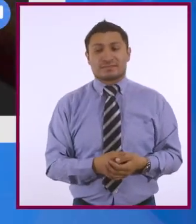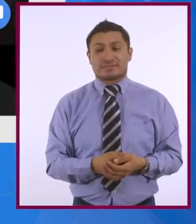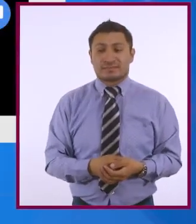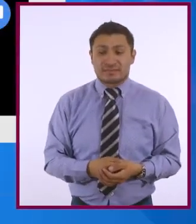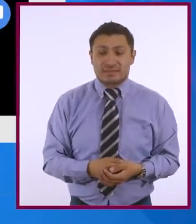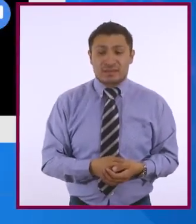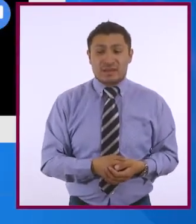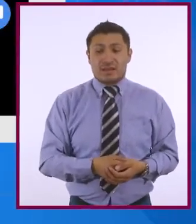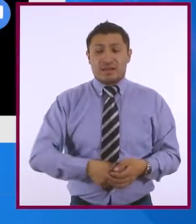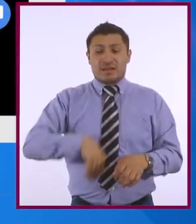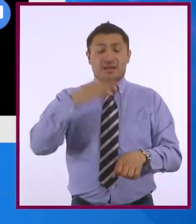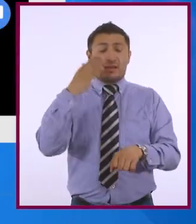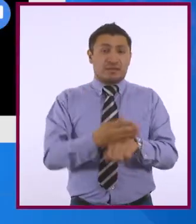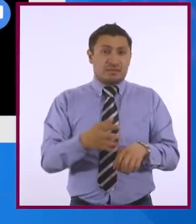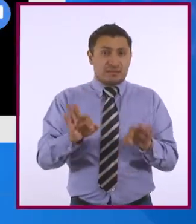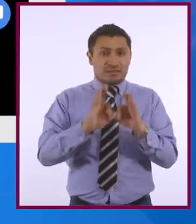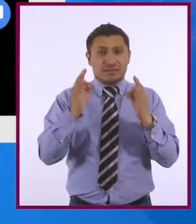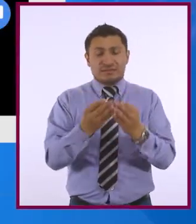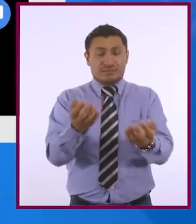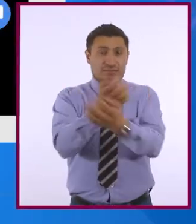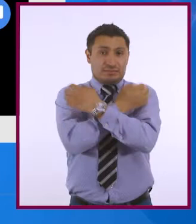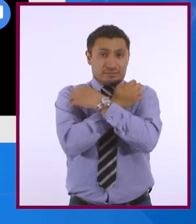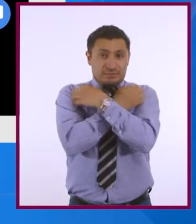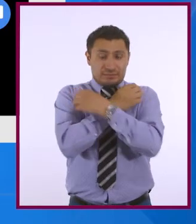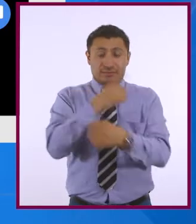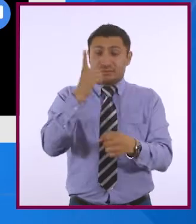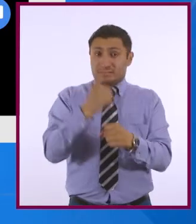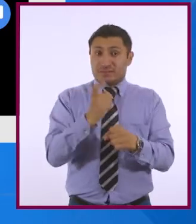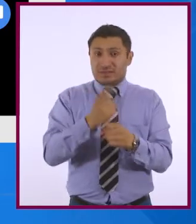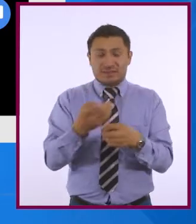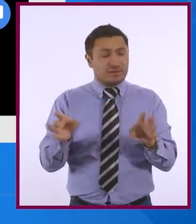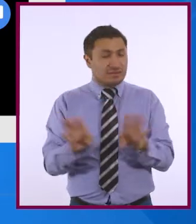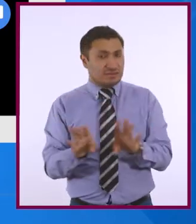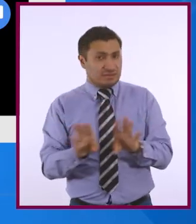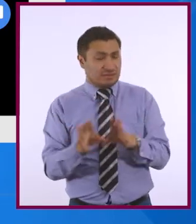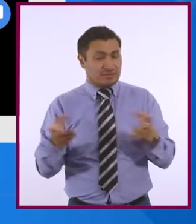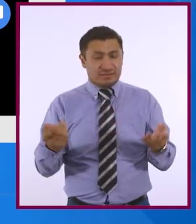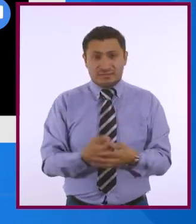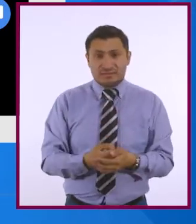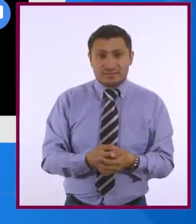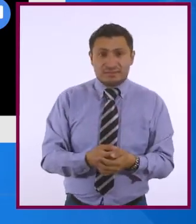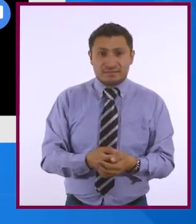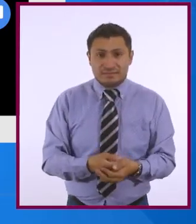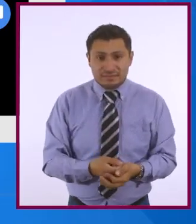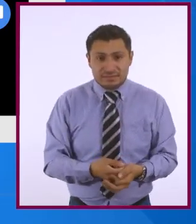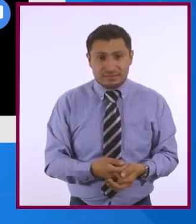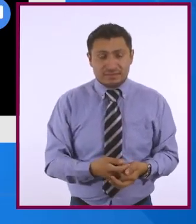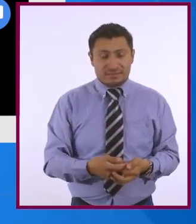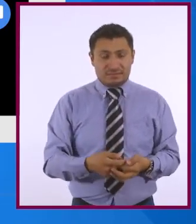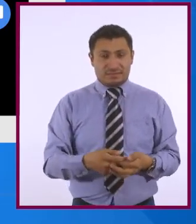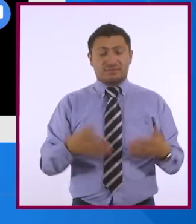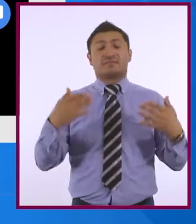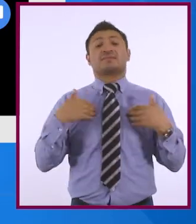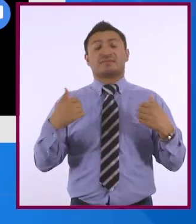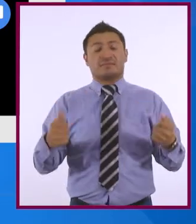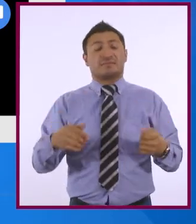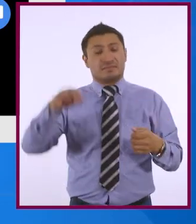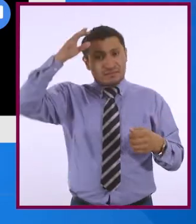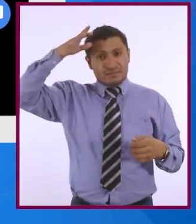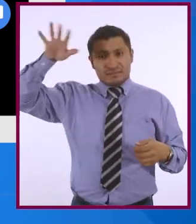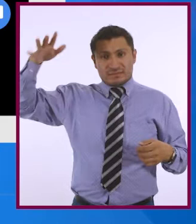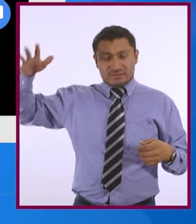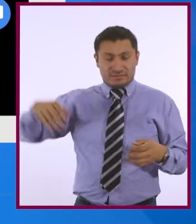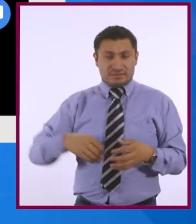Bueno, el castigo corporal como forma de educación primero viene de la comprensión de los